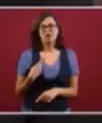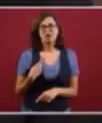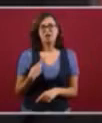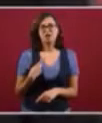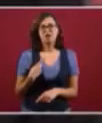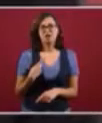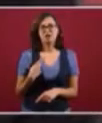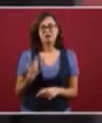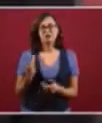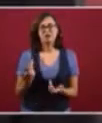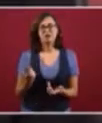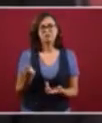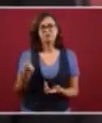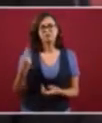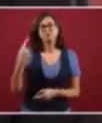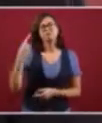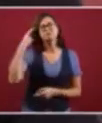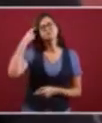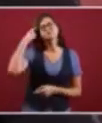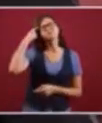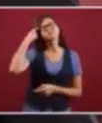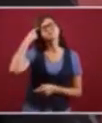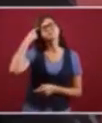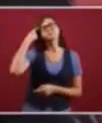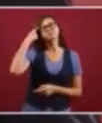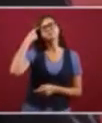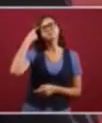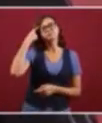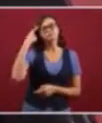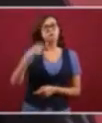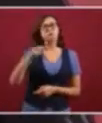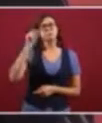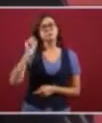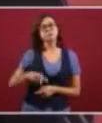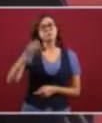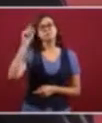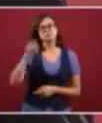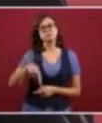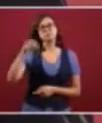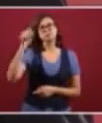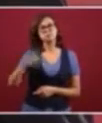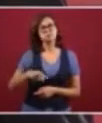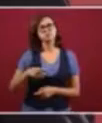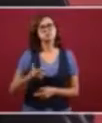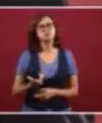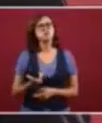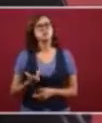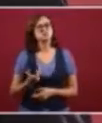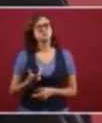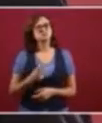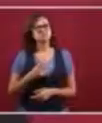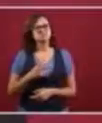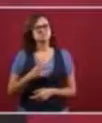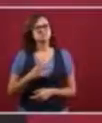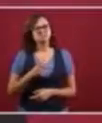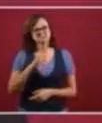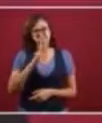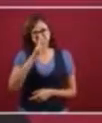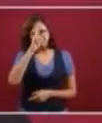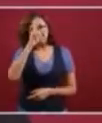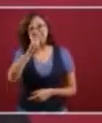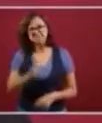lo que nos hicieron por eso yo digo